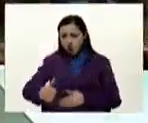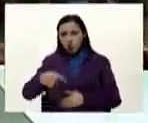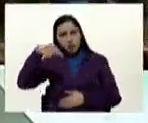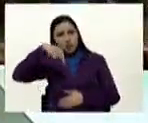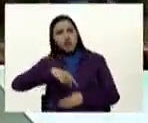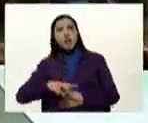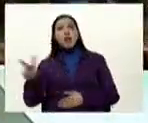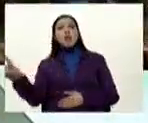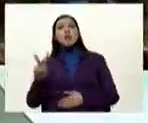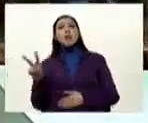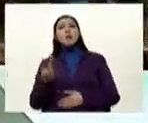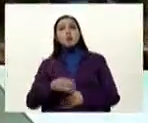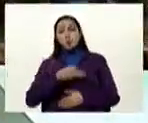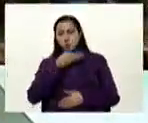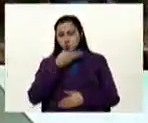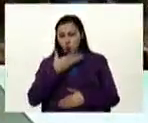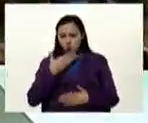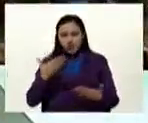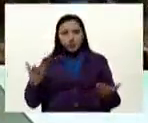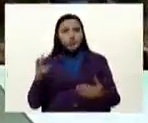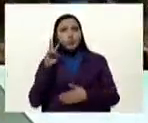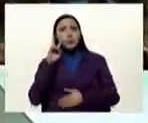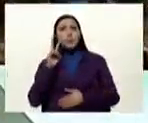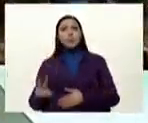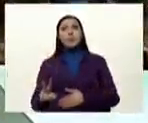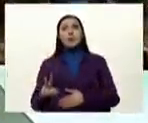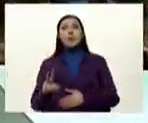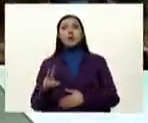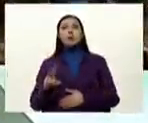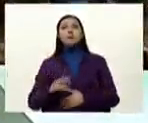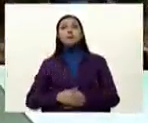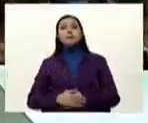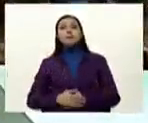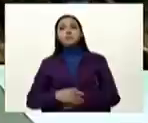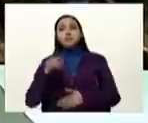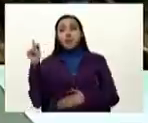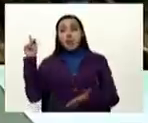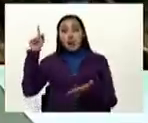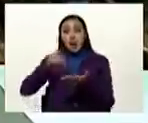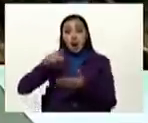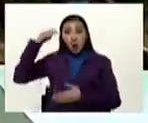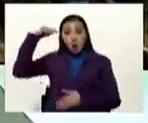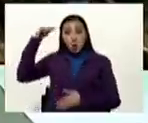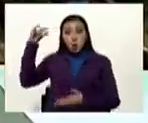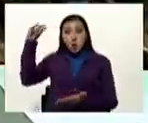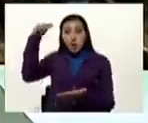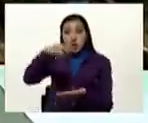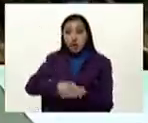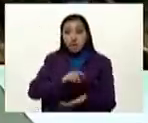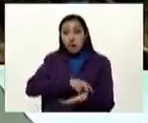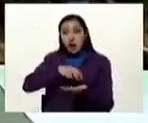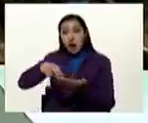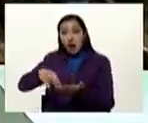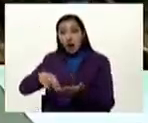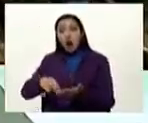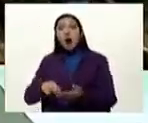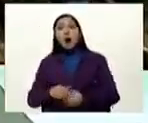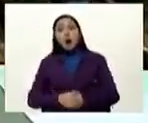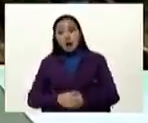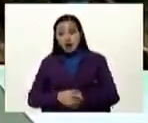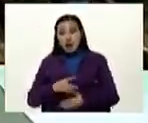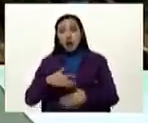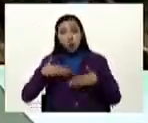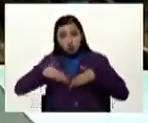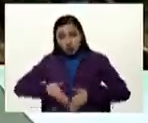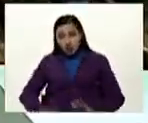Venezuela. Bonito. Ahí vi el regreso triunfal de Yulimar Rojas a Puerto La Cruz. Ahí